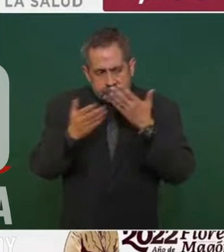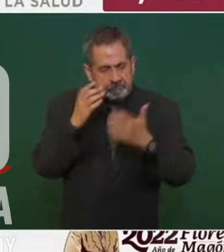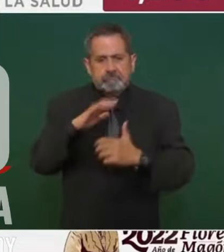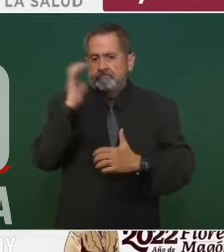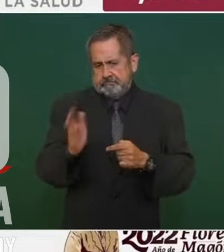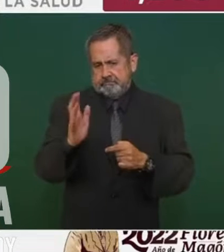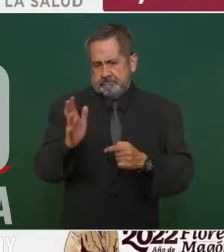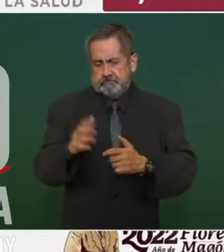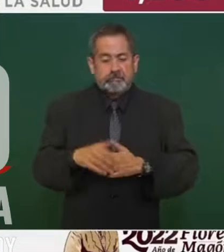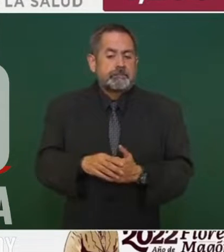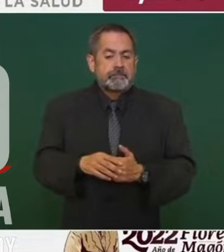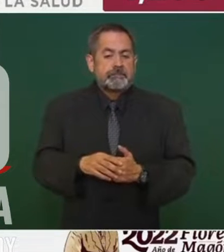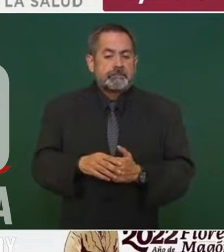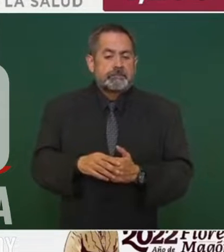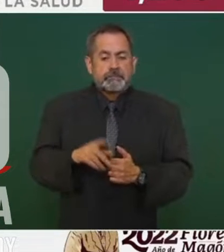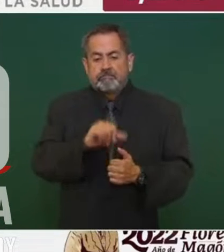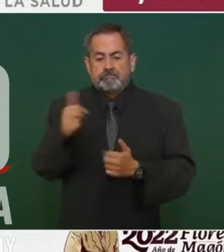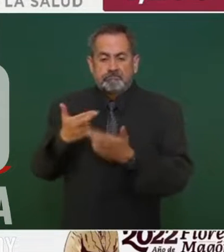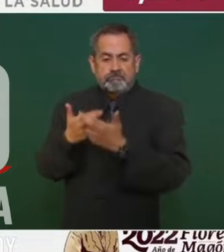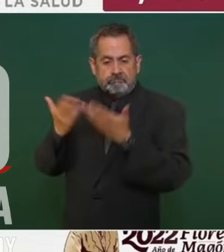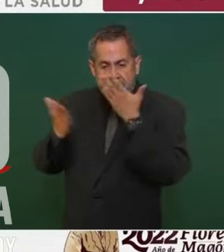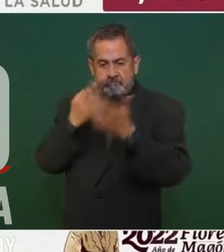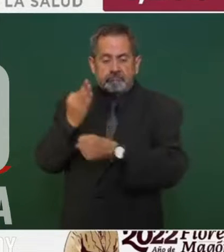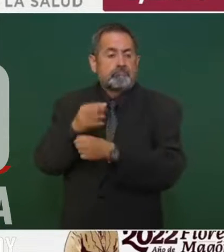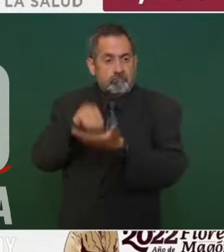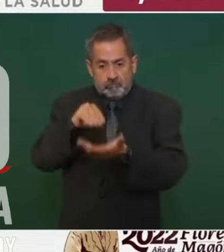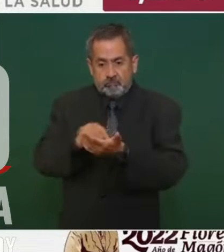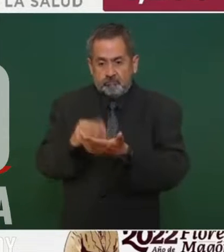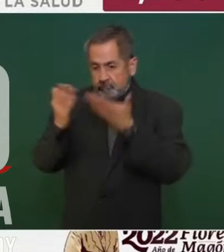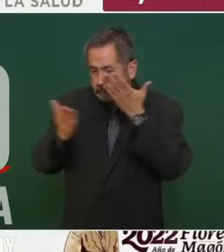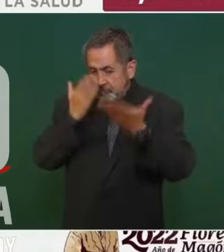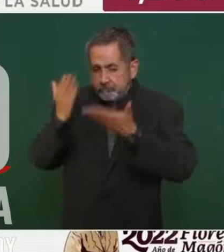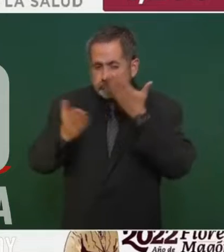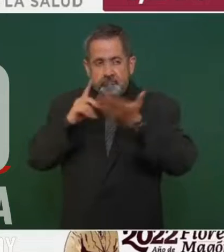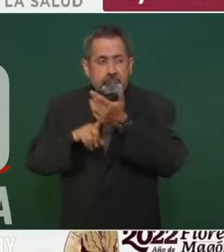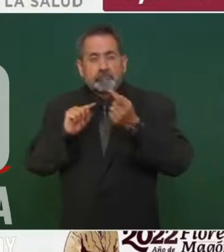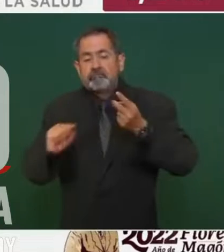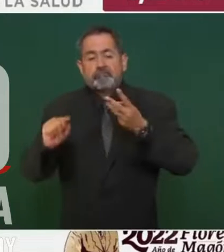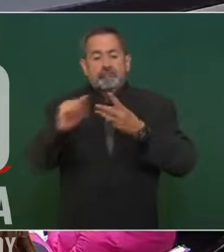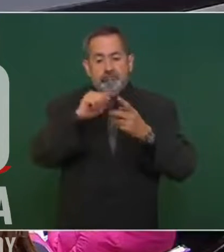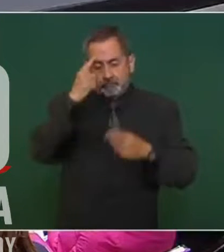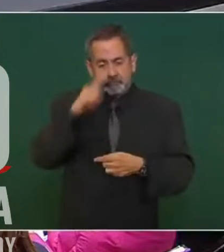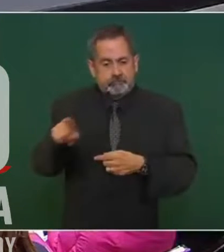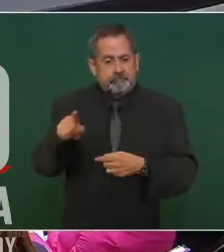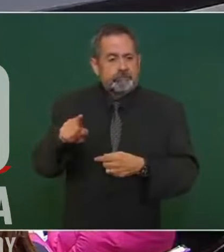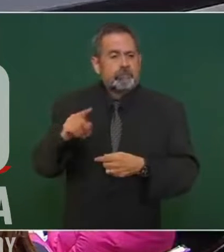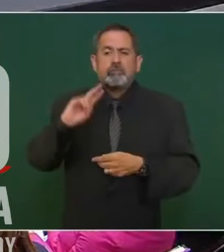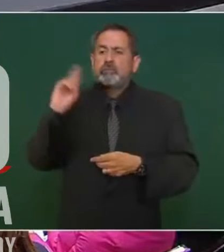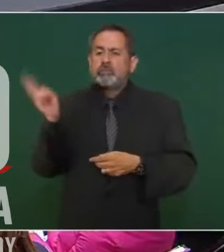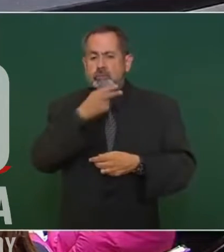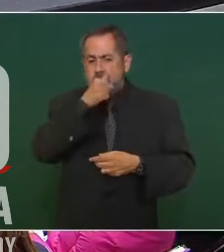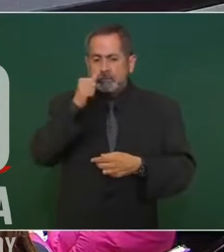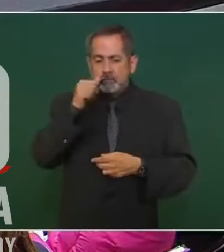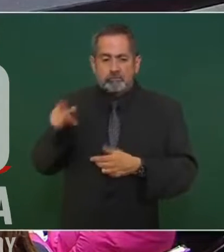también con una importante reserva de estudiantes activos de las universidades para el Bienestar Benito